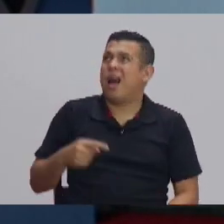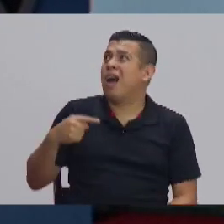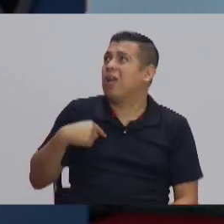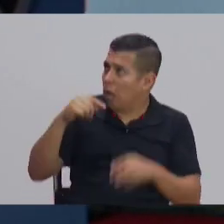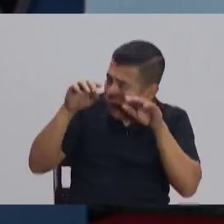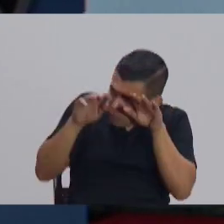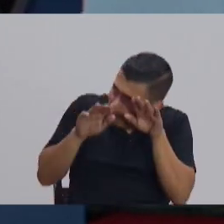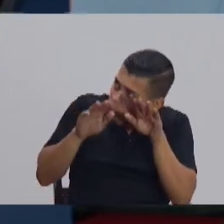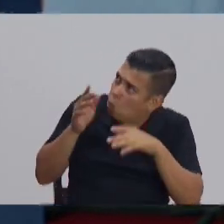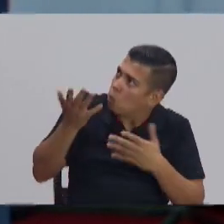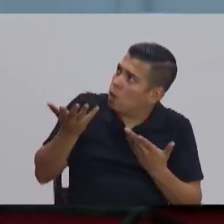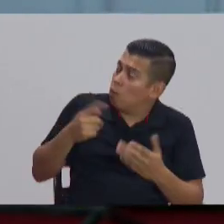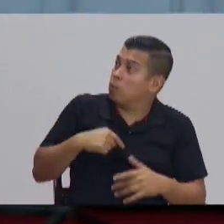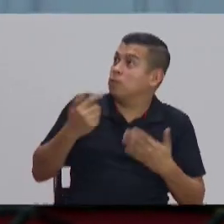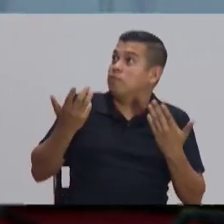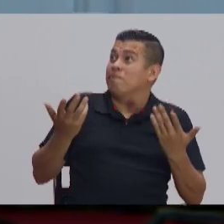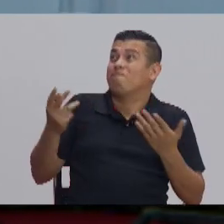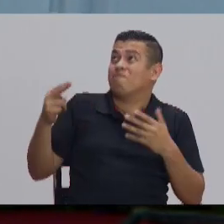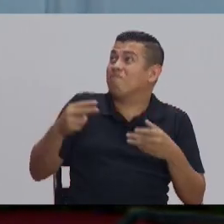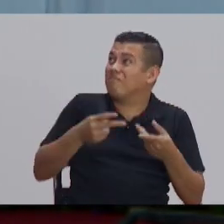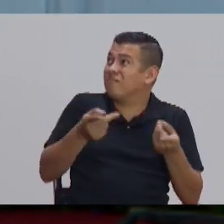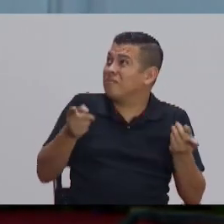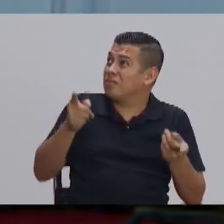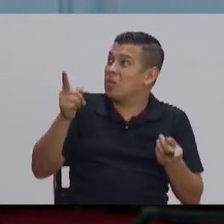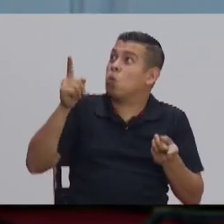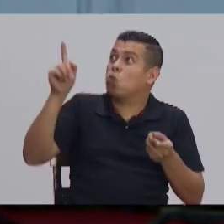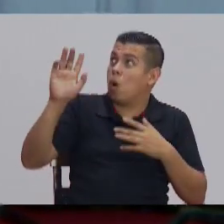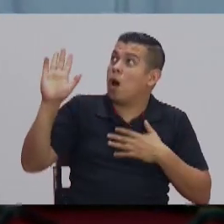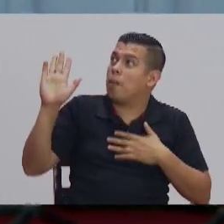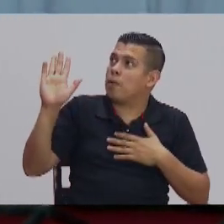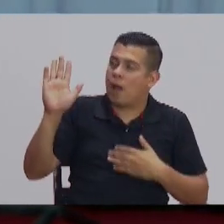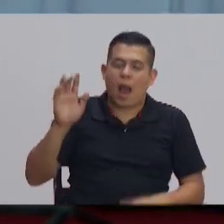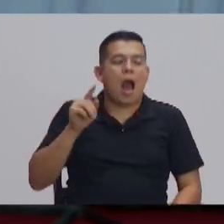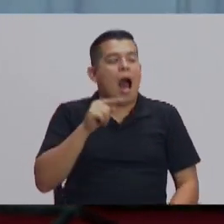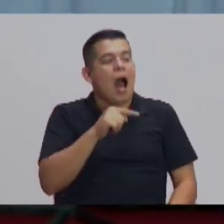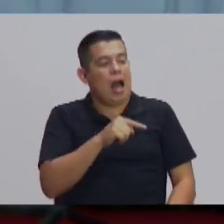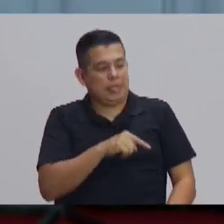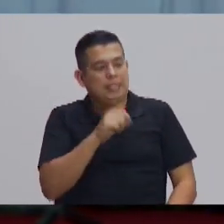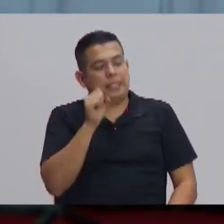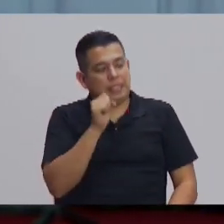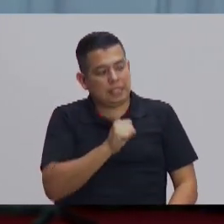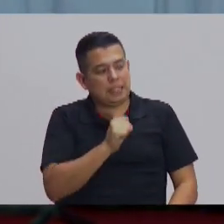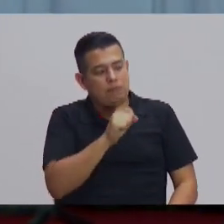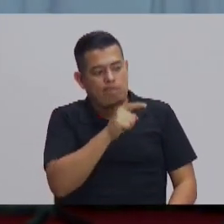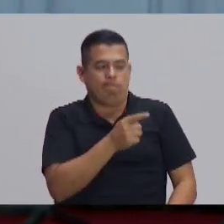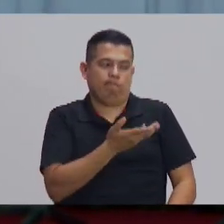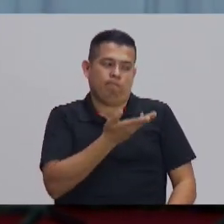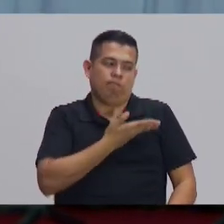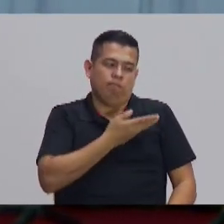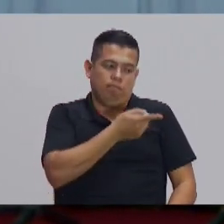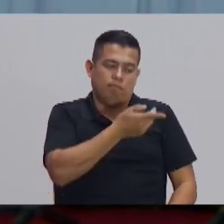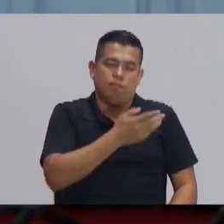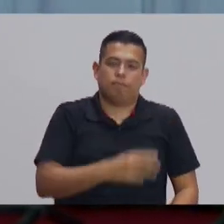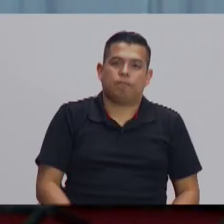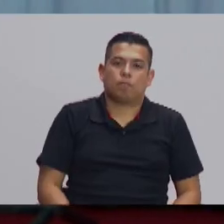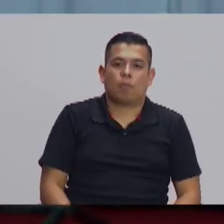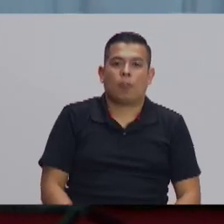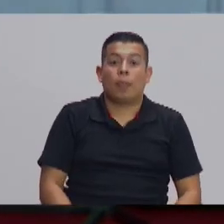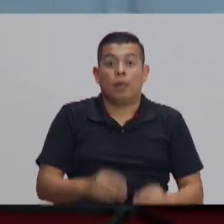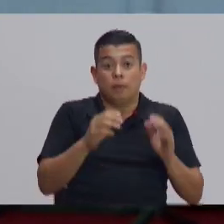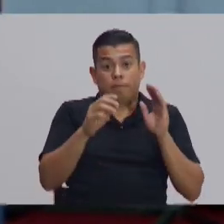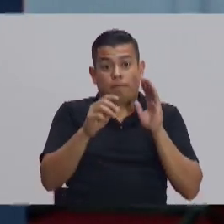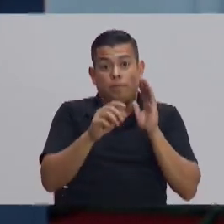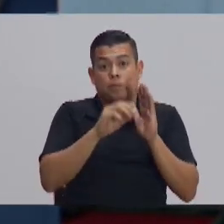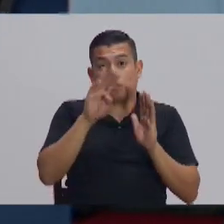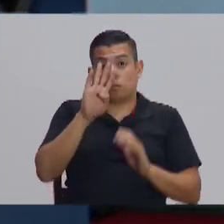estoy adorando porque fíjate que tú tu prometida se estancó en el capítulo